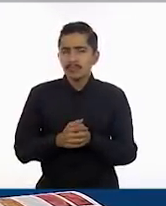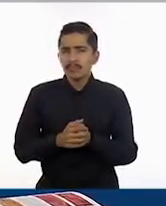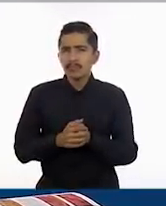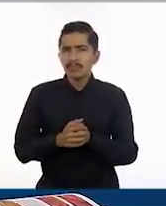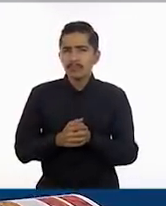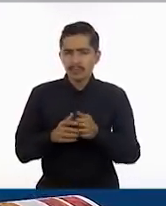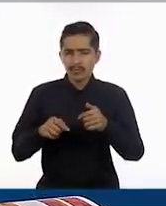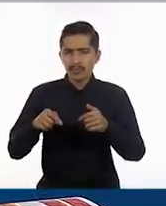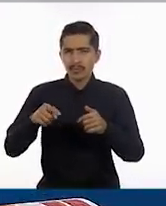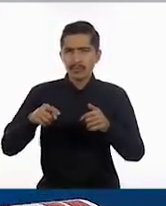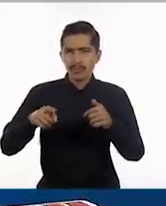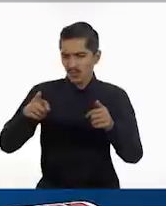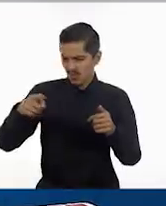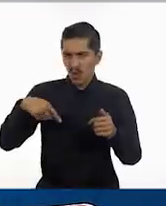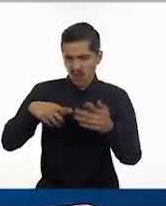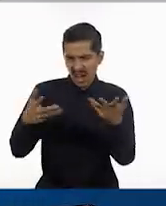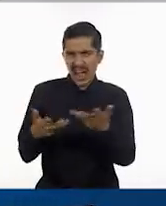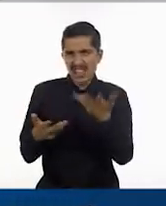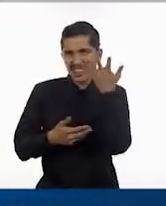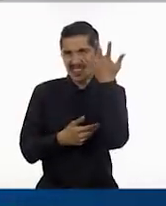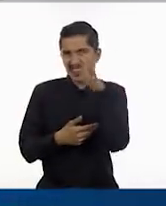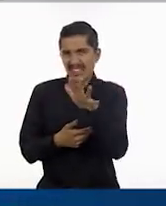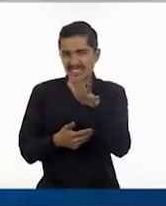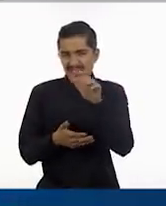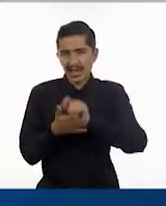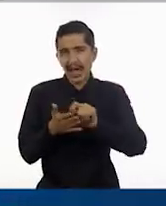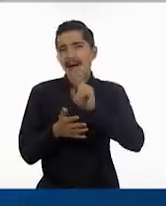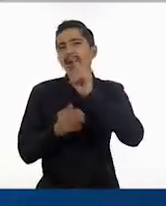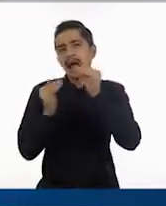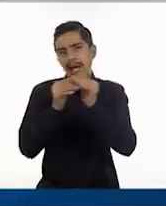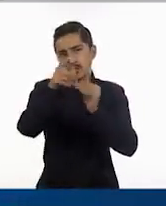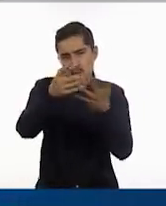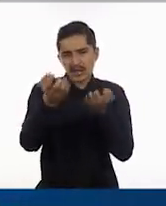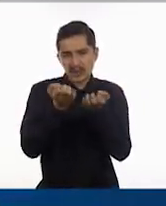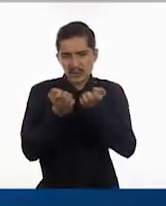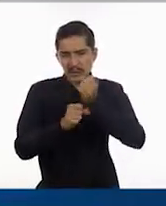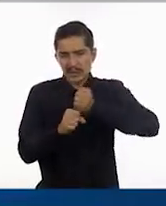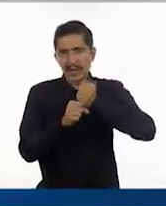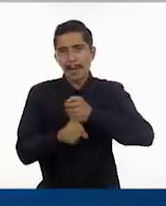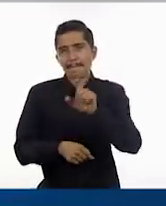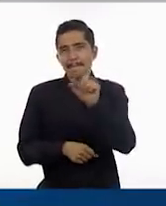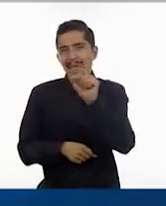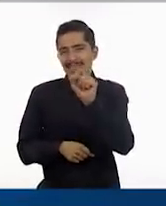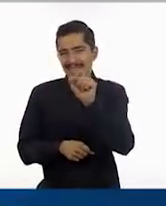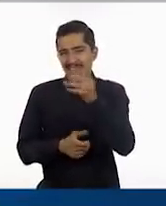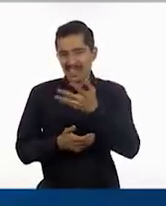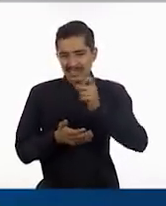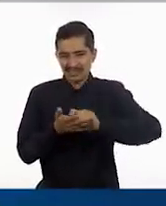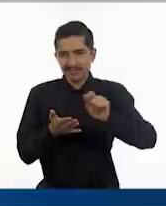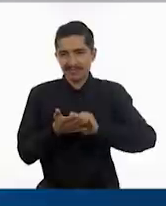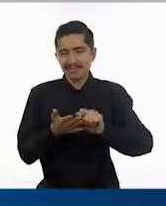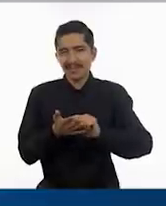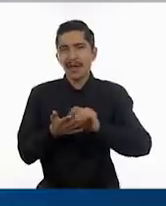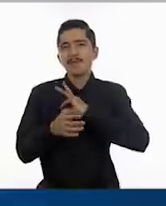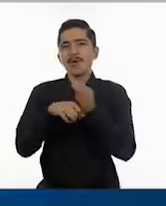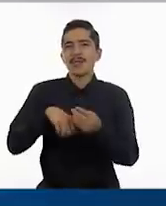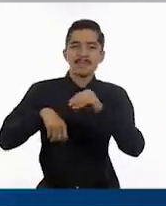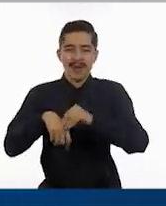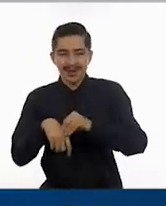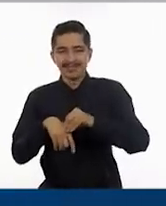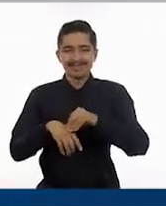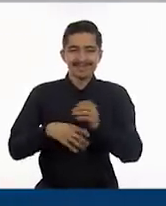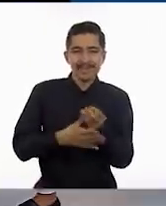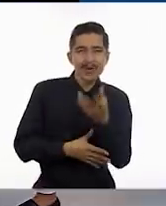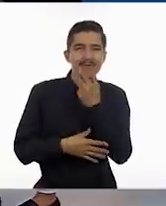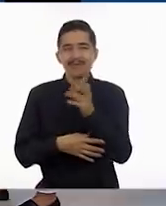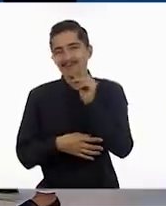hagamos 10 casos. Muy bien. En casa ojalá y pudieran hacer 20 casos, porque entre más, pues bueno, vamos a darnos cuenta cómo aumenta la probabilidad. Muy bien. Pero